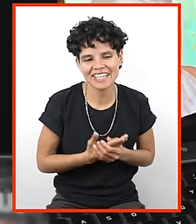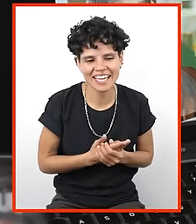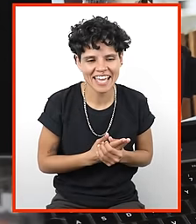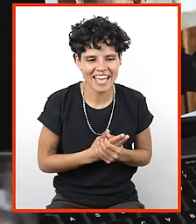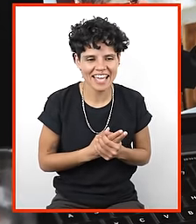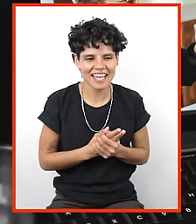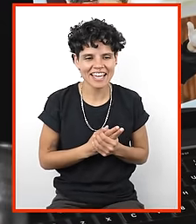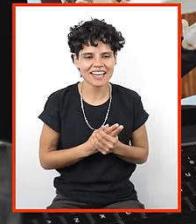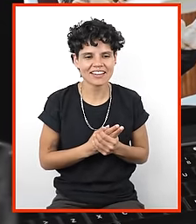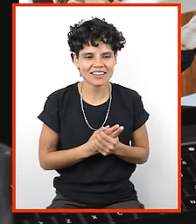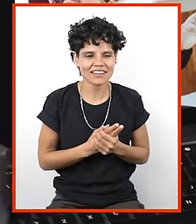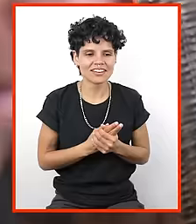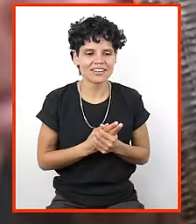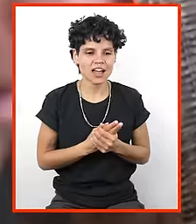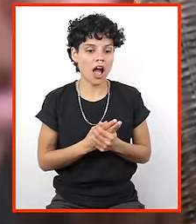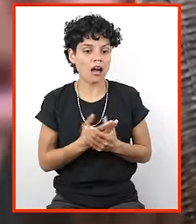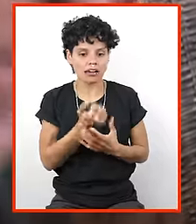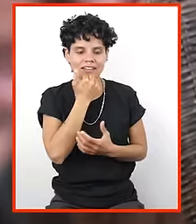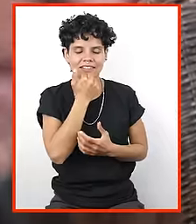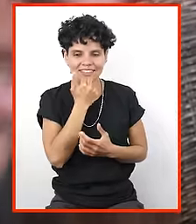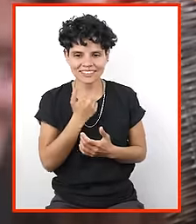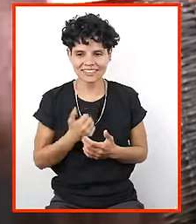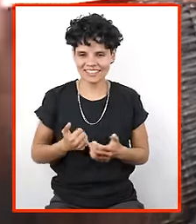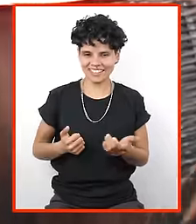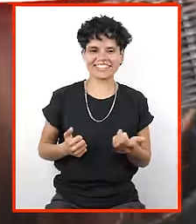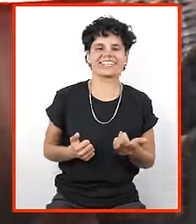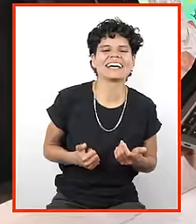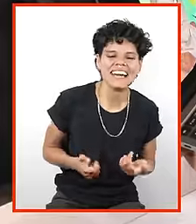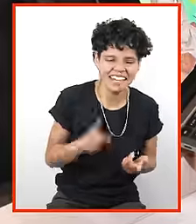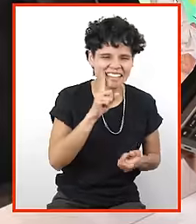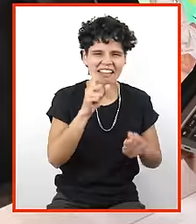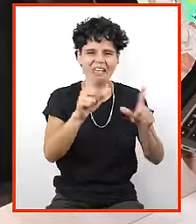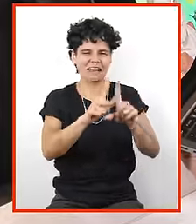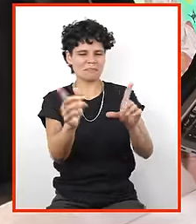Quizá el pelo ahí de... Oh, pero porque pero... nació ese mono.